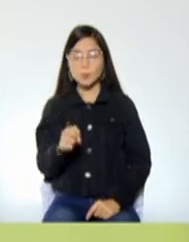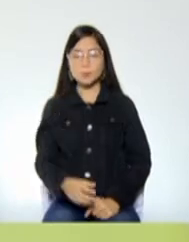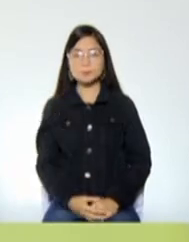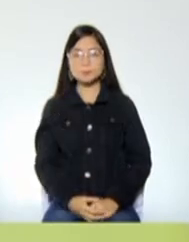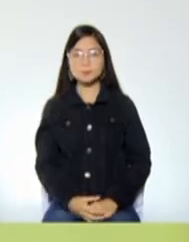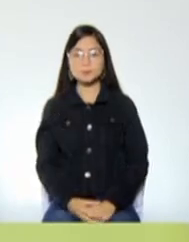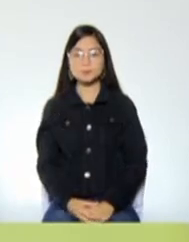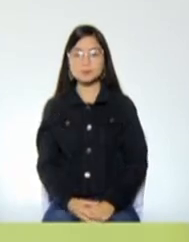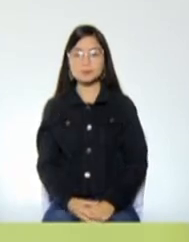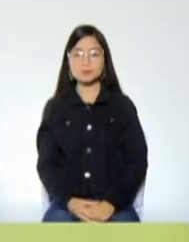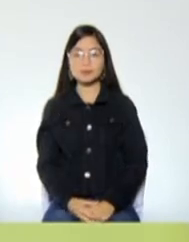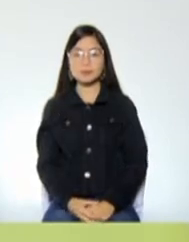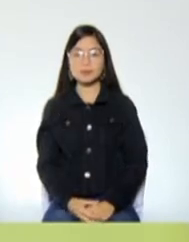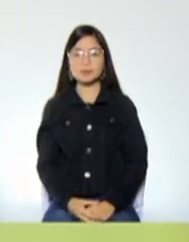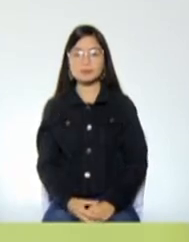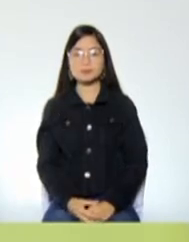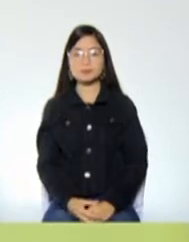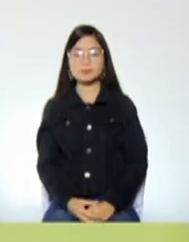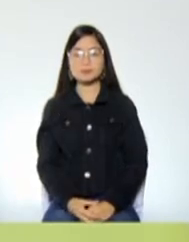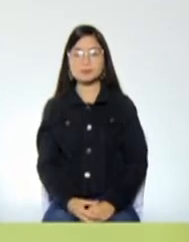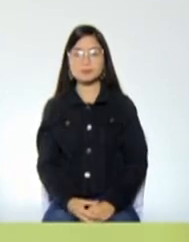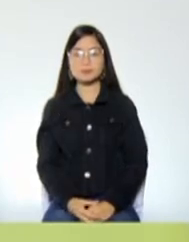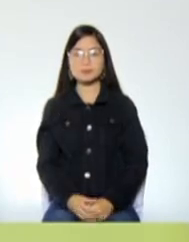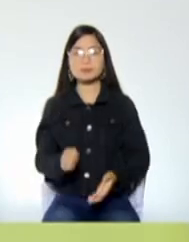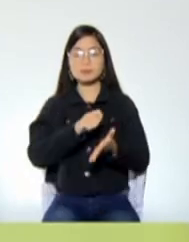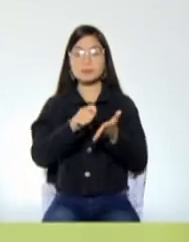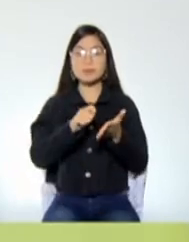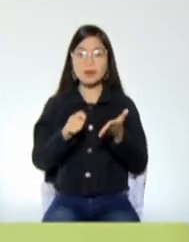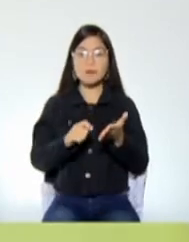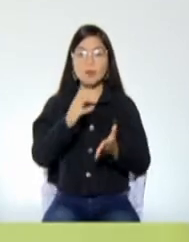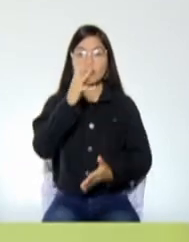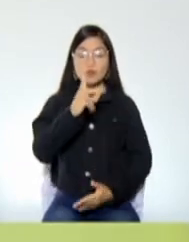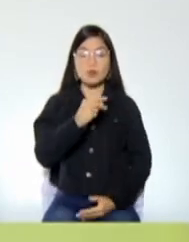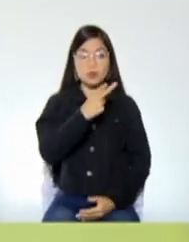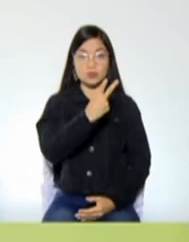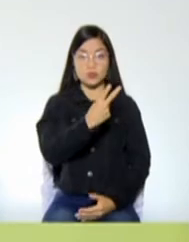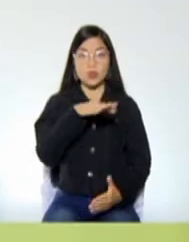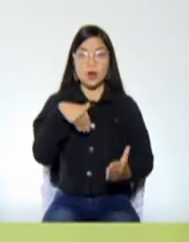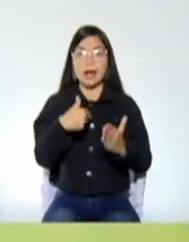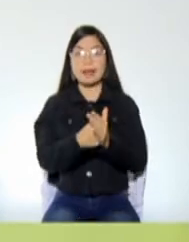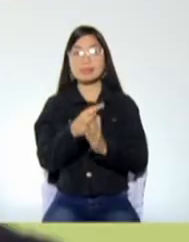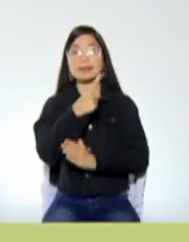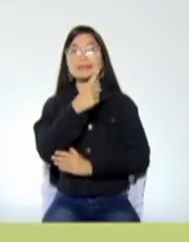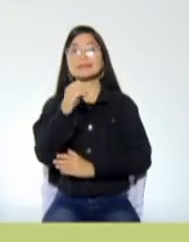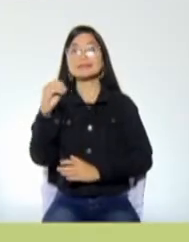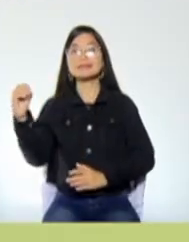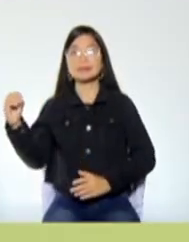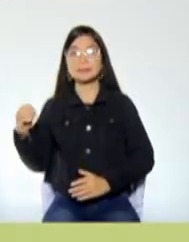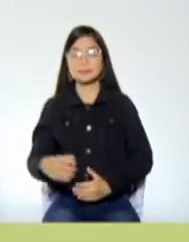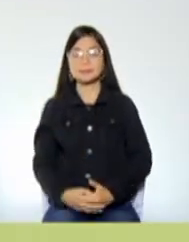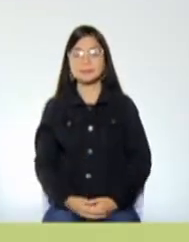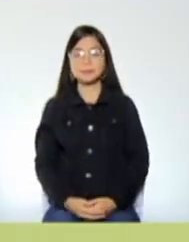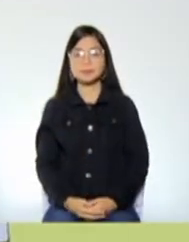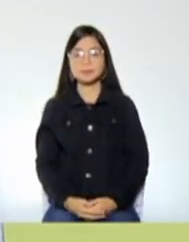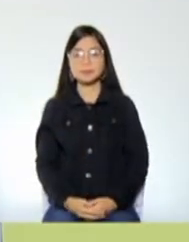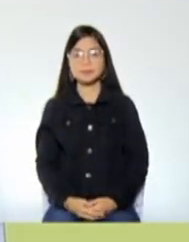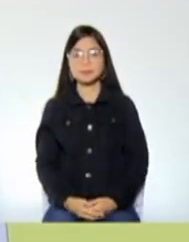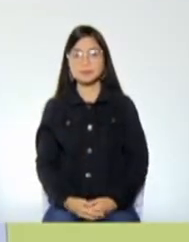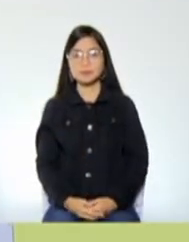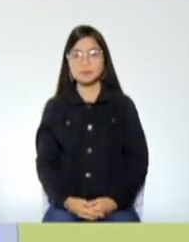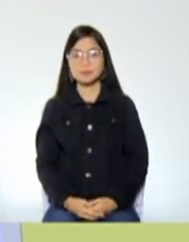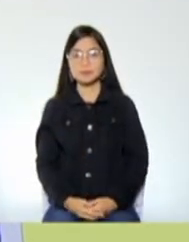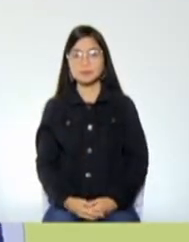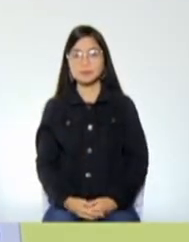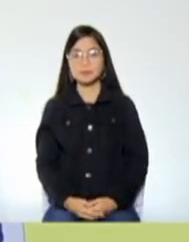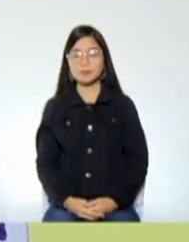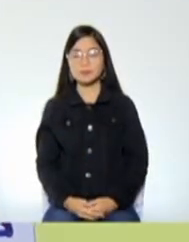tabla de números primos? Pues comenzamos por escribir la secuencia numérica desde el número 2 hasta el número 100, ¿verdad? Una vez que tenemos escrita